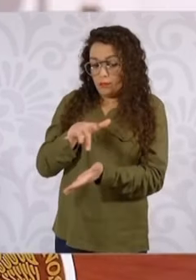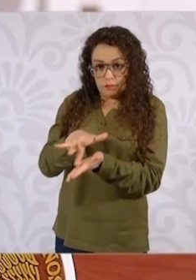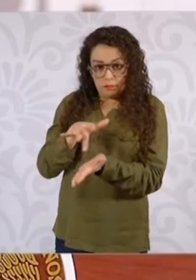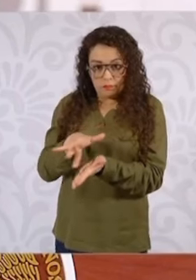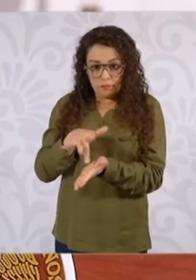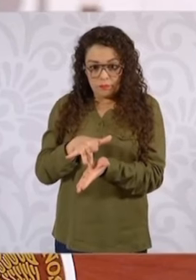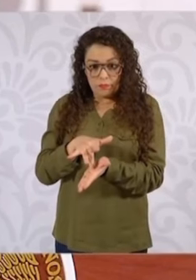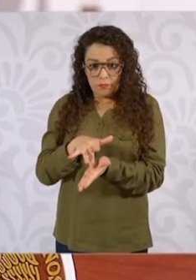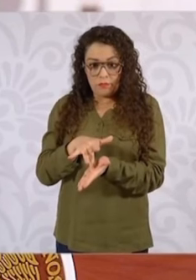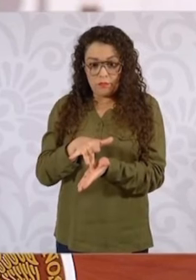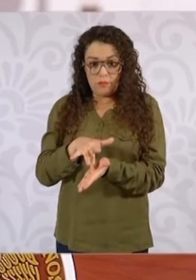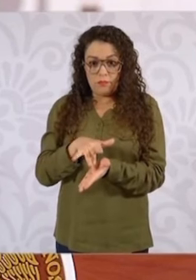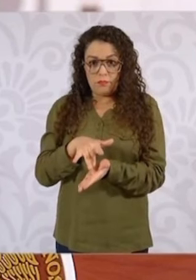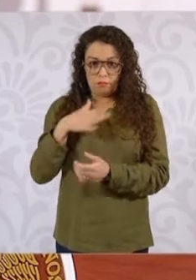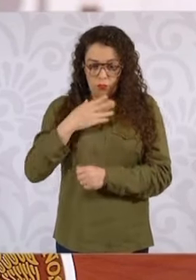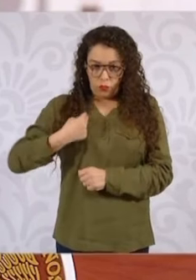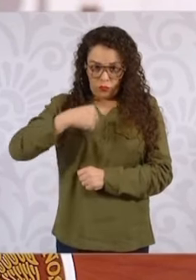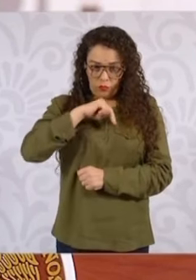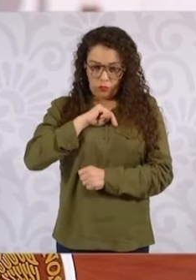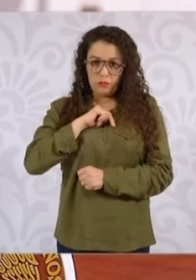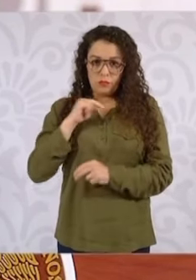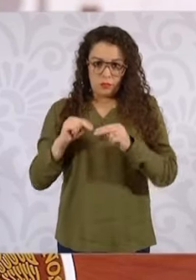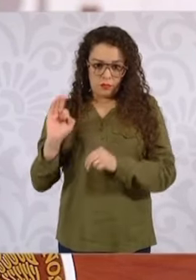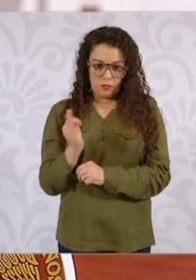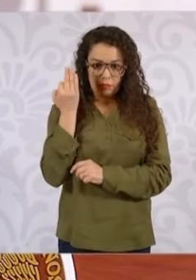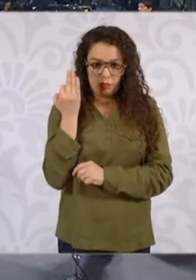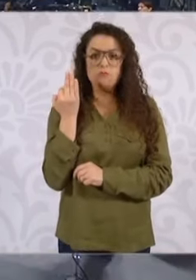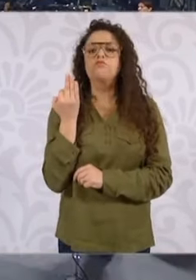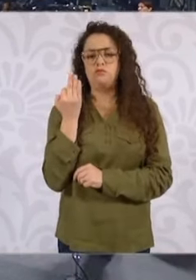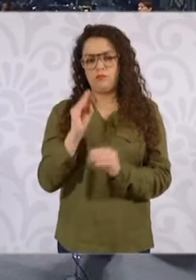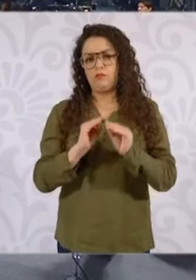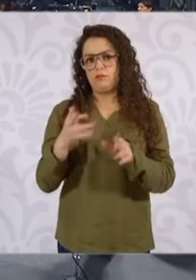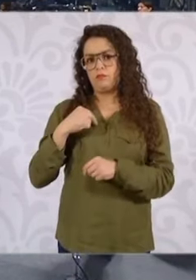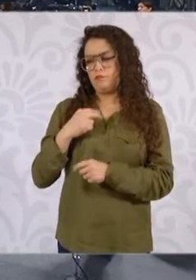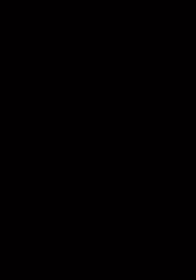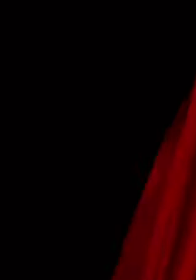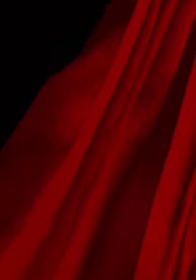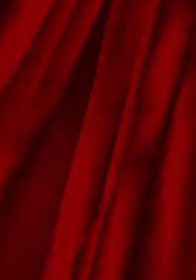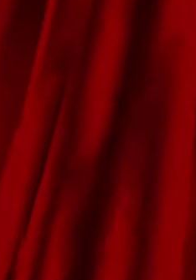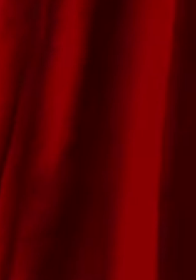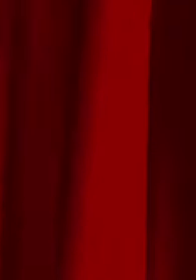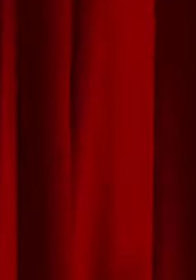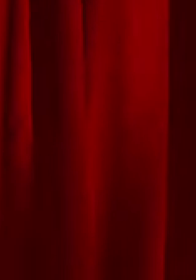de las instituciones federales en el marco de la ley, pues lo van a tener. Ok, muy bien.